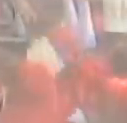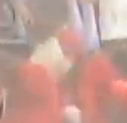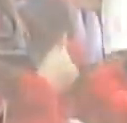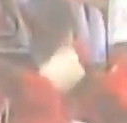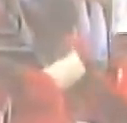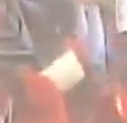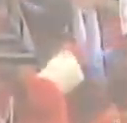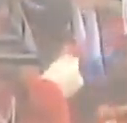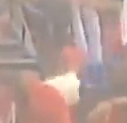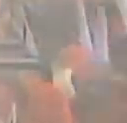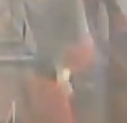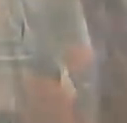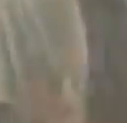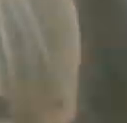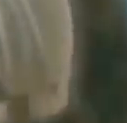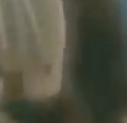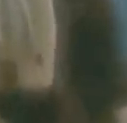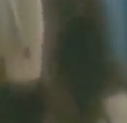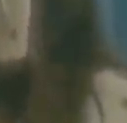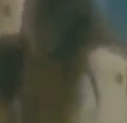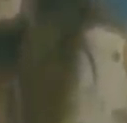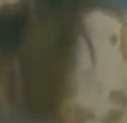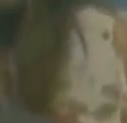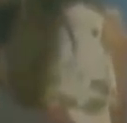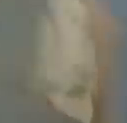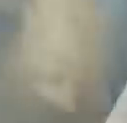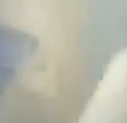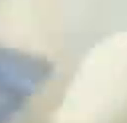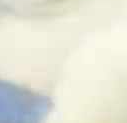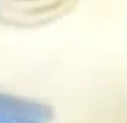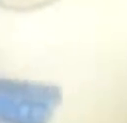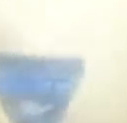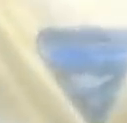sin la necesidad de recordarte,